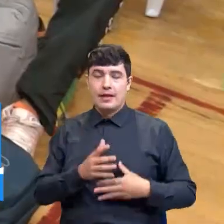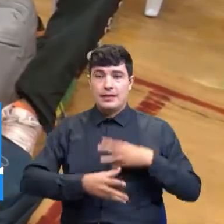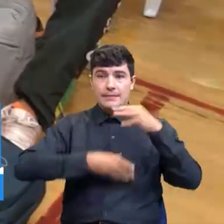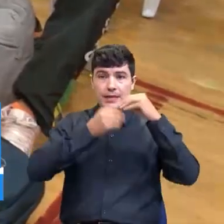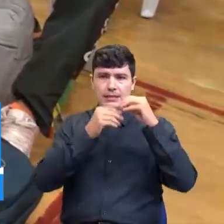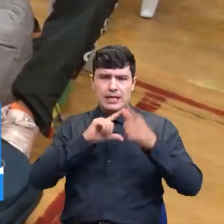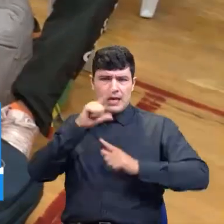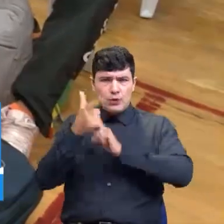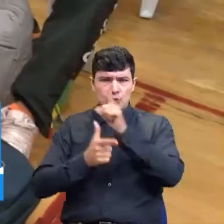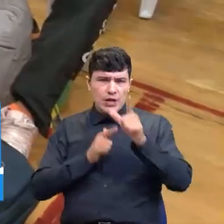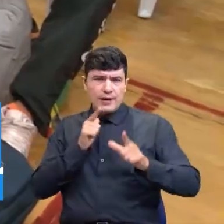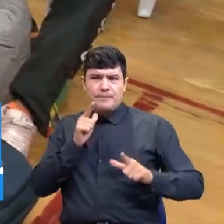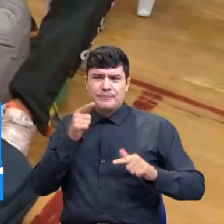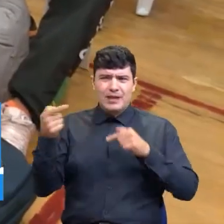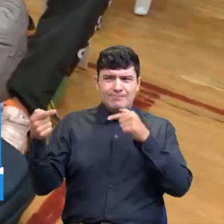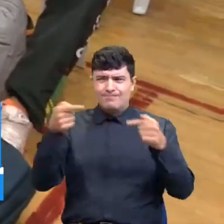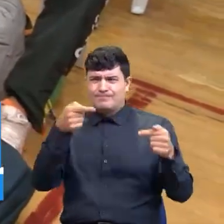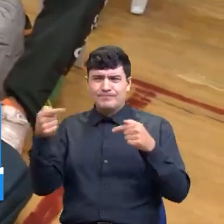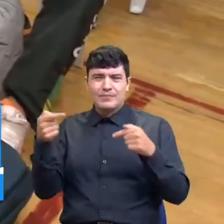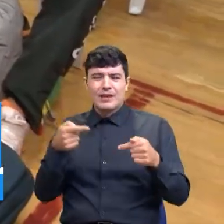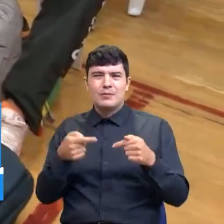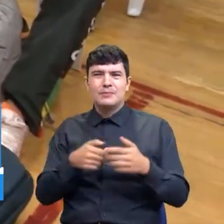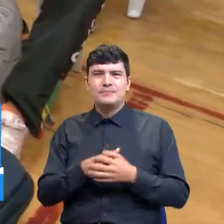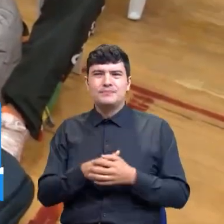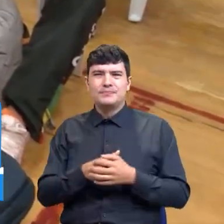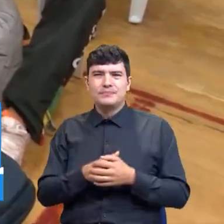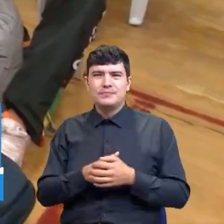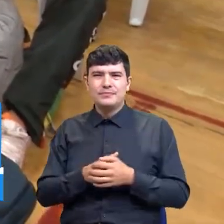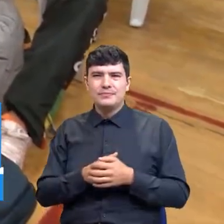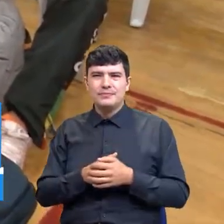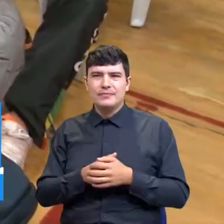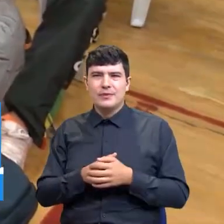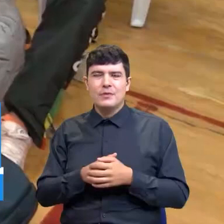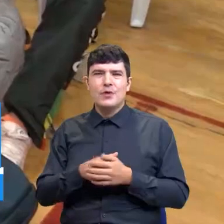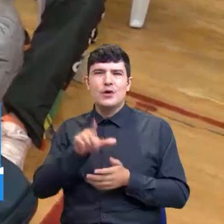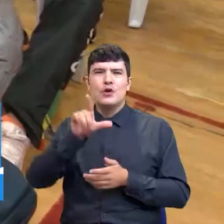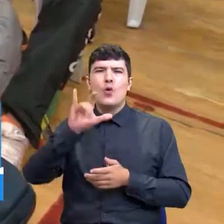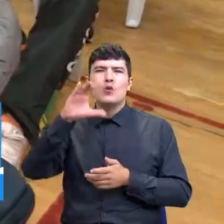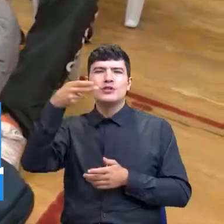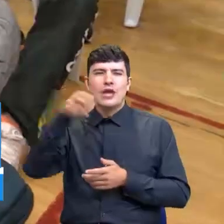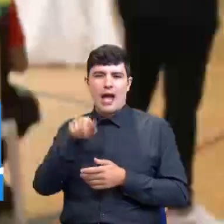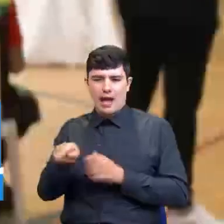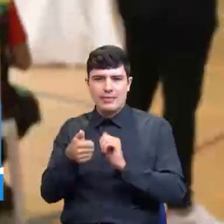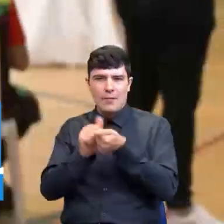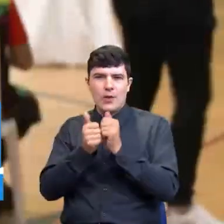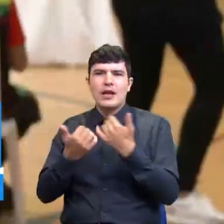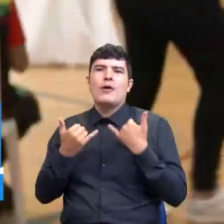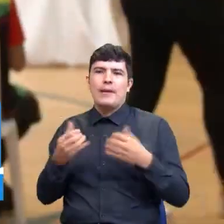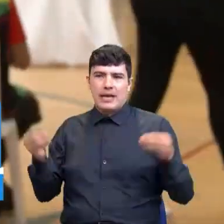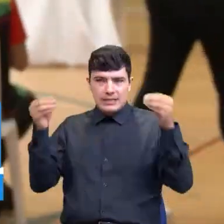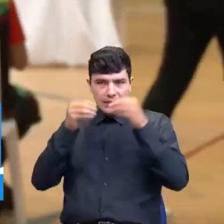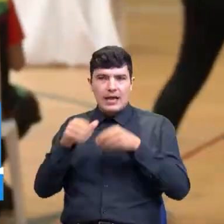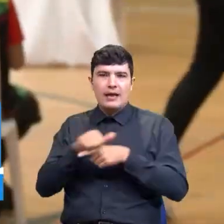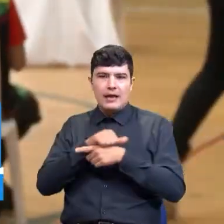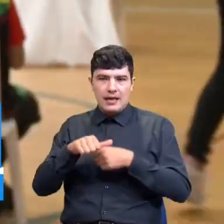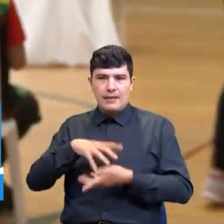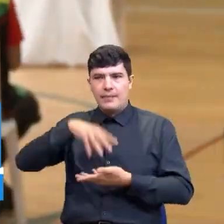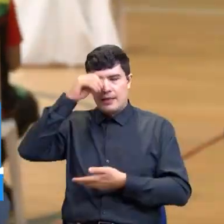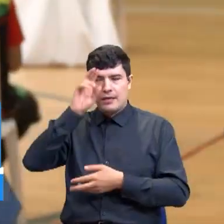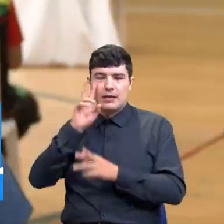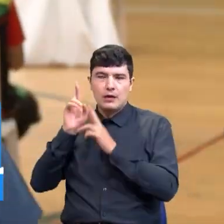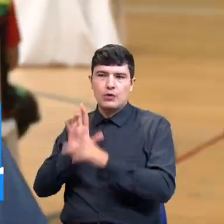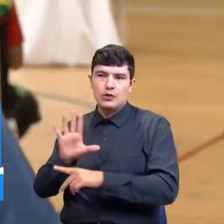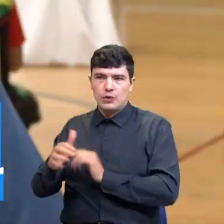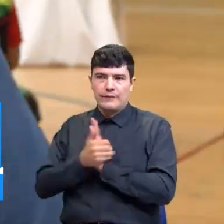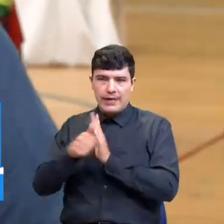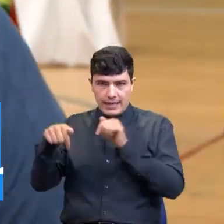tiene Santander en la máxima cita nacional. Yo creo que le vamos a meter un susto a los bayunos y a los antioqueños. Ahorita logramos 5 oros, 3